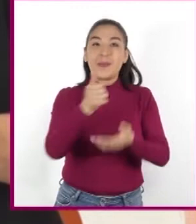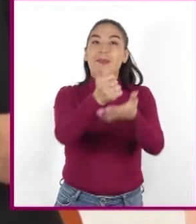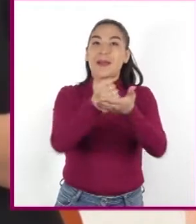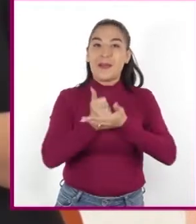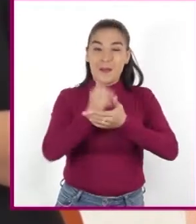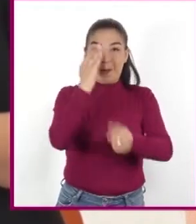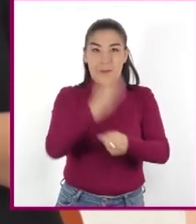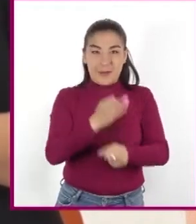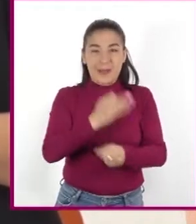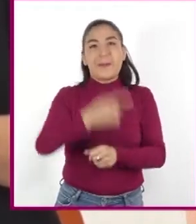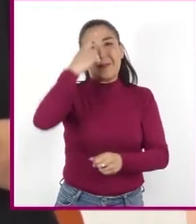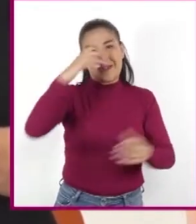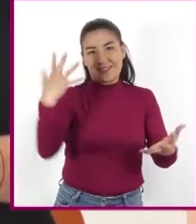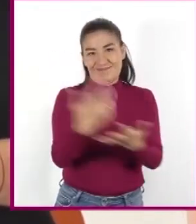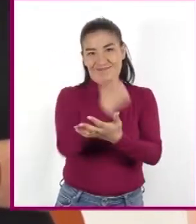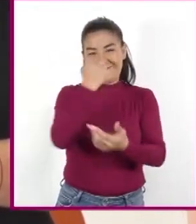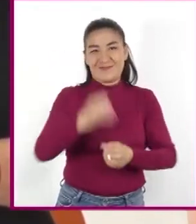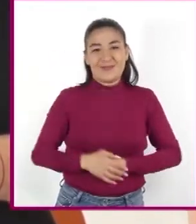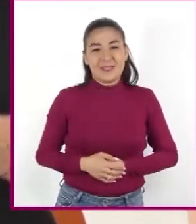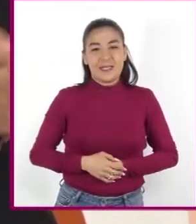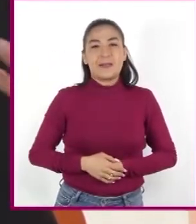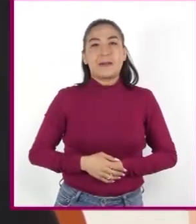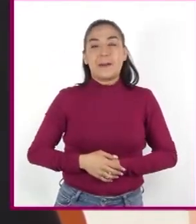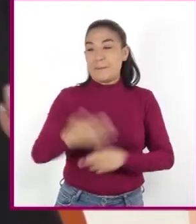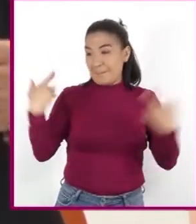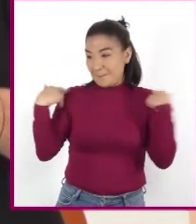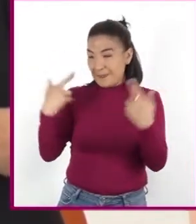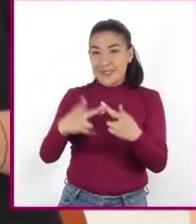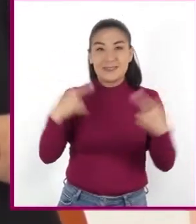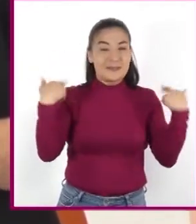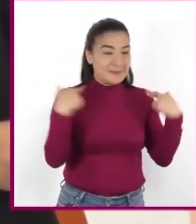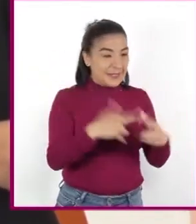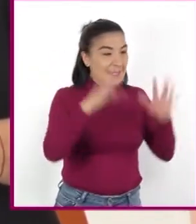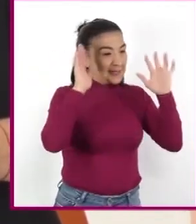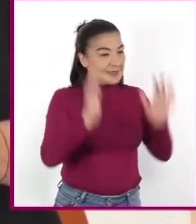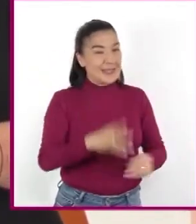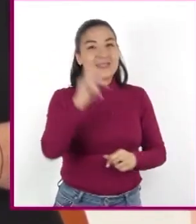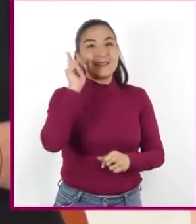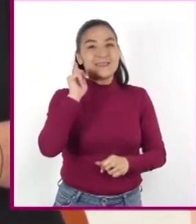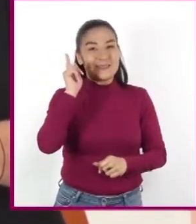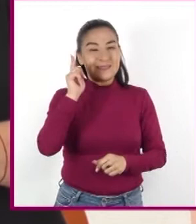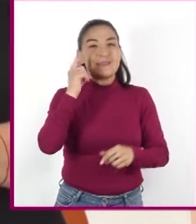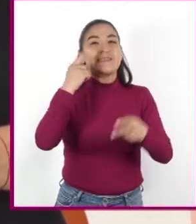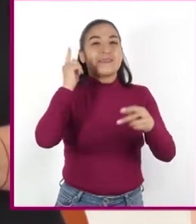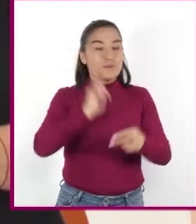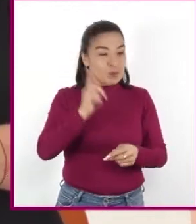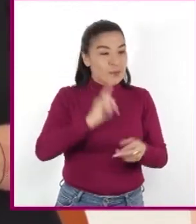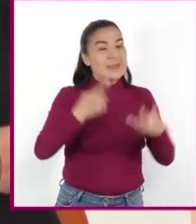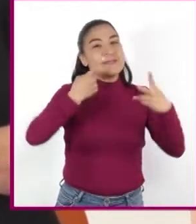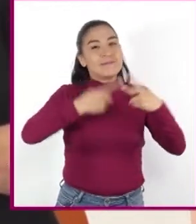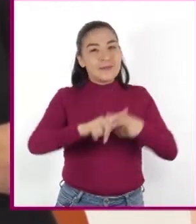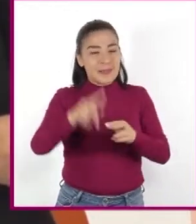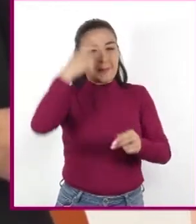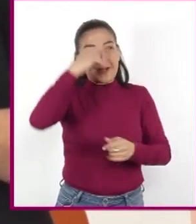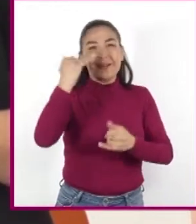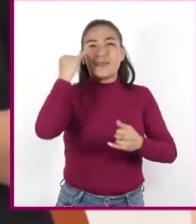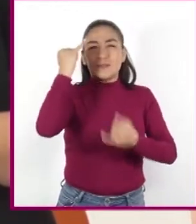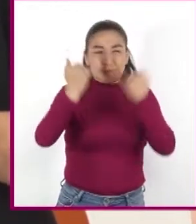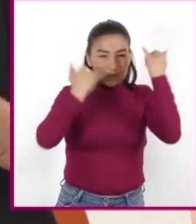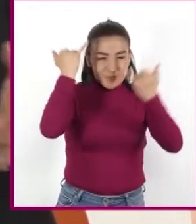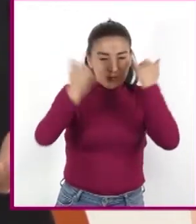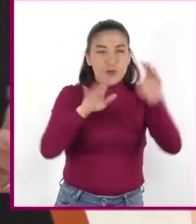ganar esta dinámica. Bueno, maestras, pues el día de hoy jugaremos a reforzar las ideas de ayer y